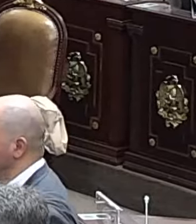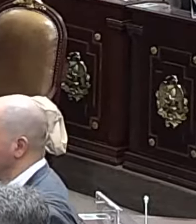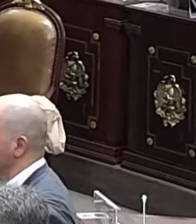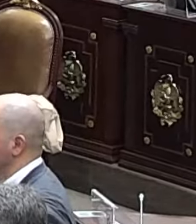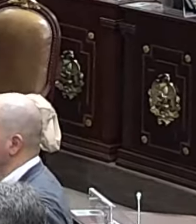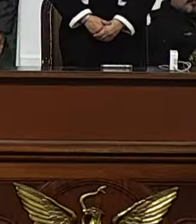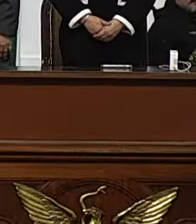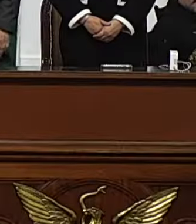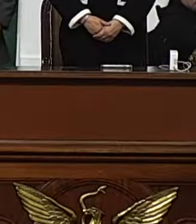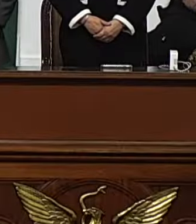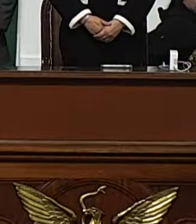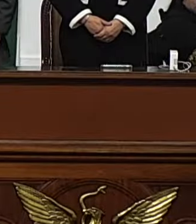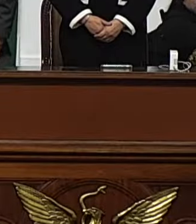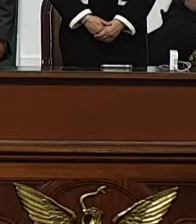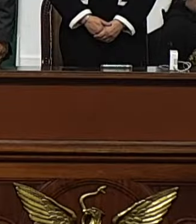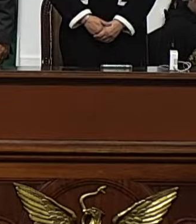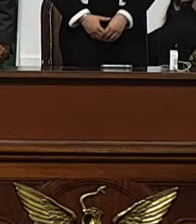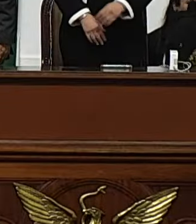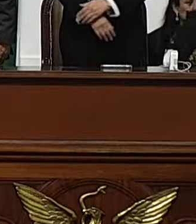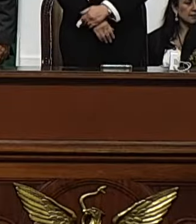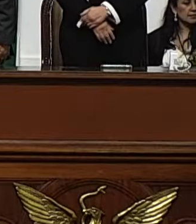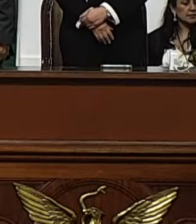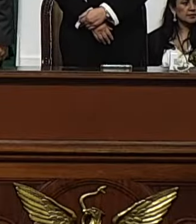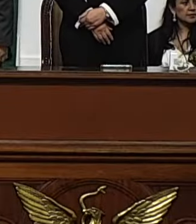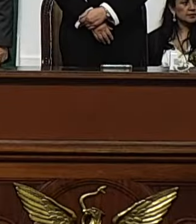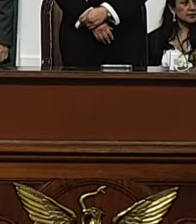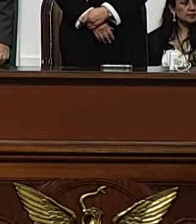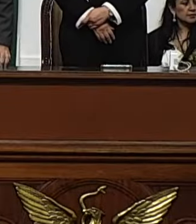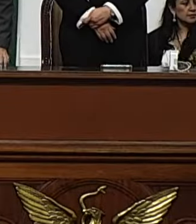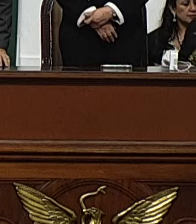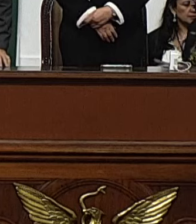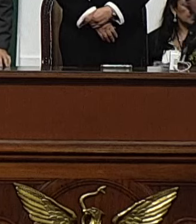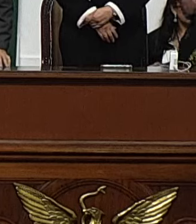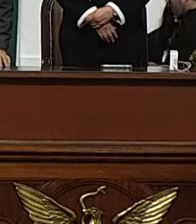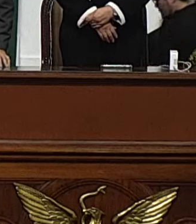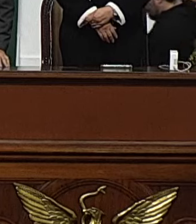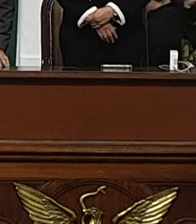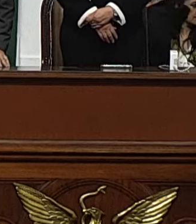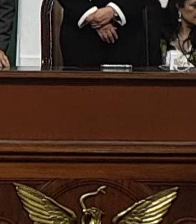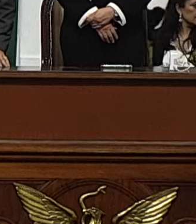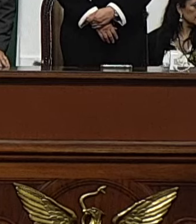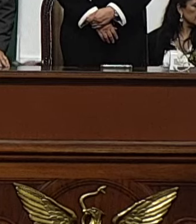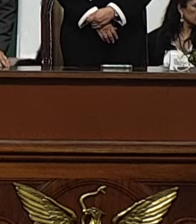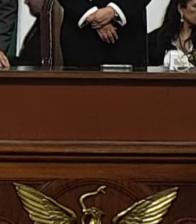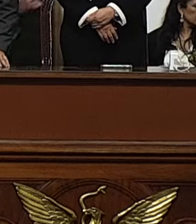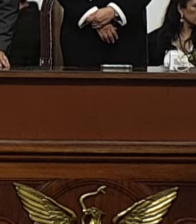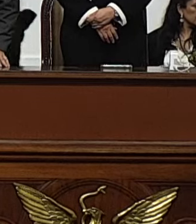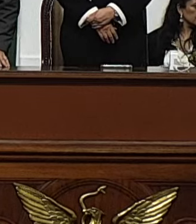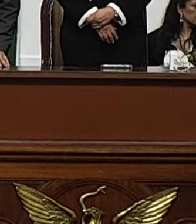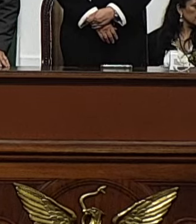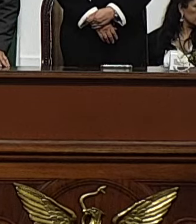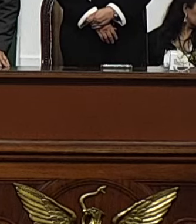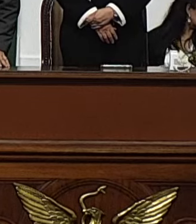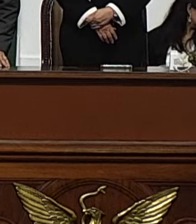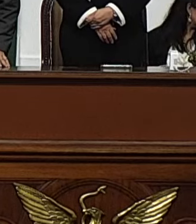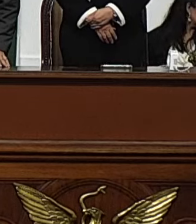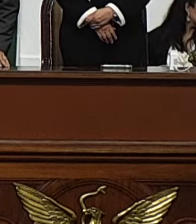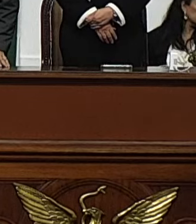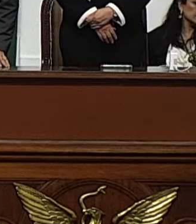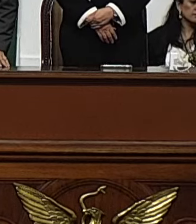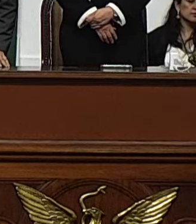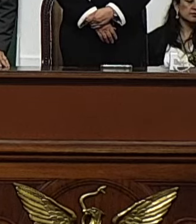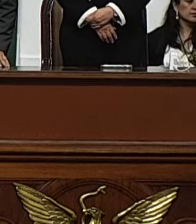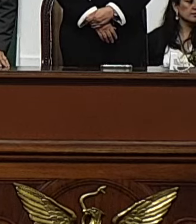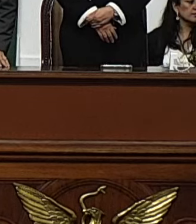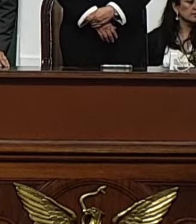Comuníquese al jefe de gobierno, al Congreso de la Unión, al Tribunal Superior de Justicia y a los organismos autónomos de